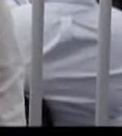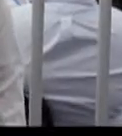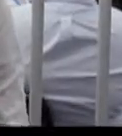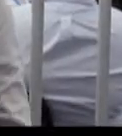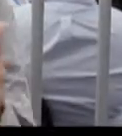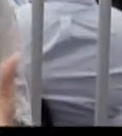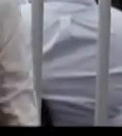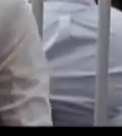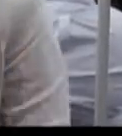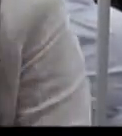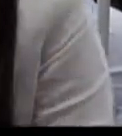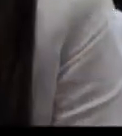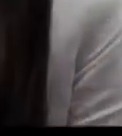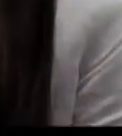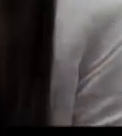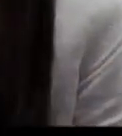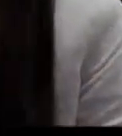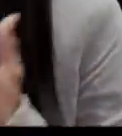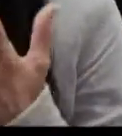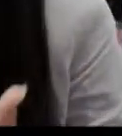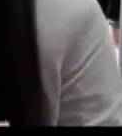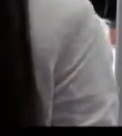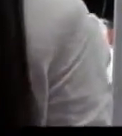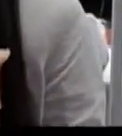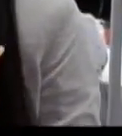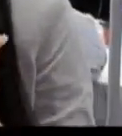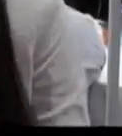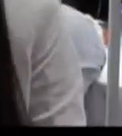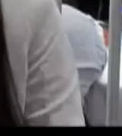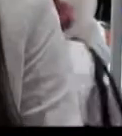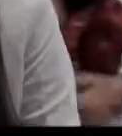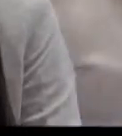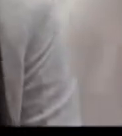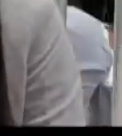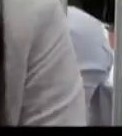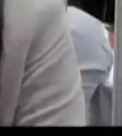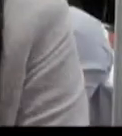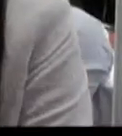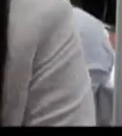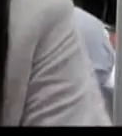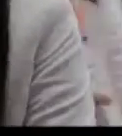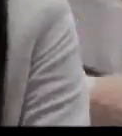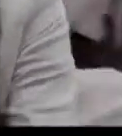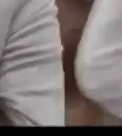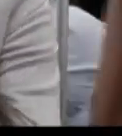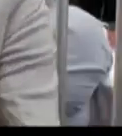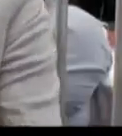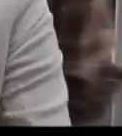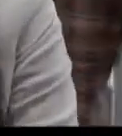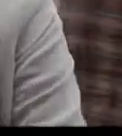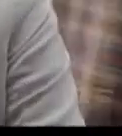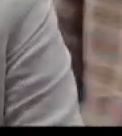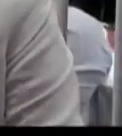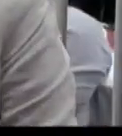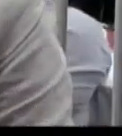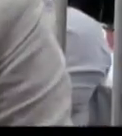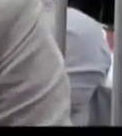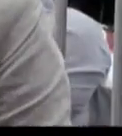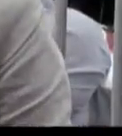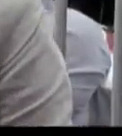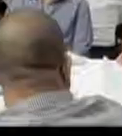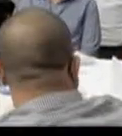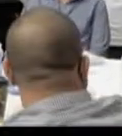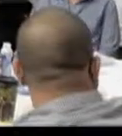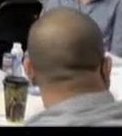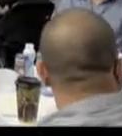se lleve a cabo discursivamente, sino que haya las herramientas y los instrumentos necesarios para que se lleve de manera eficaz con los objetivos